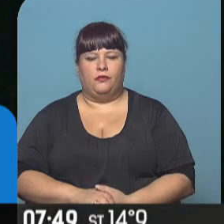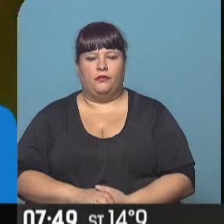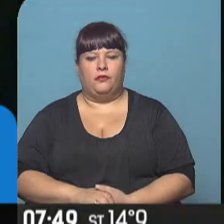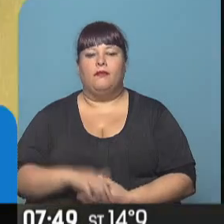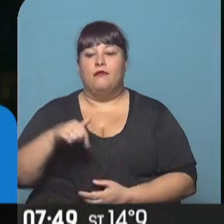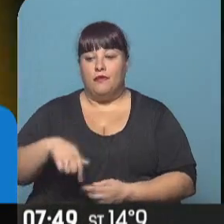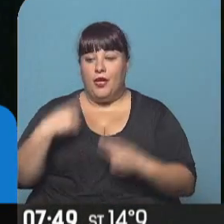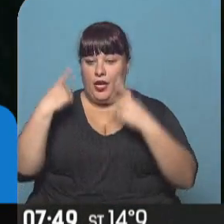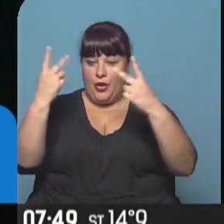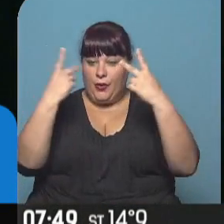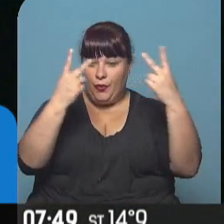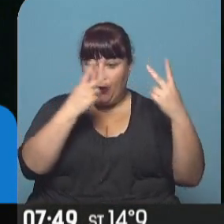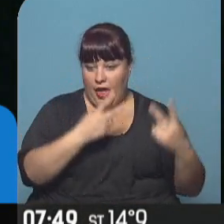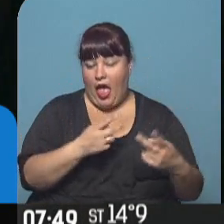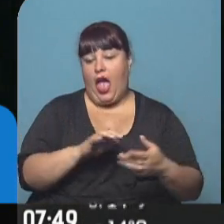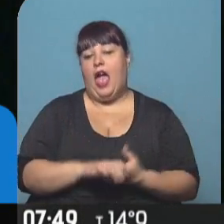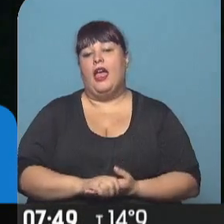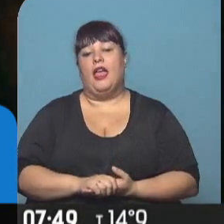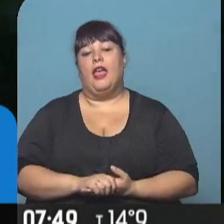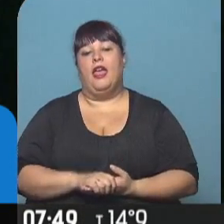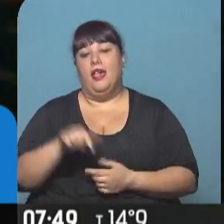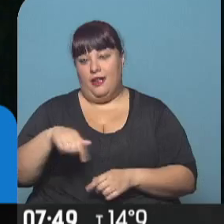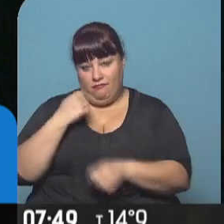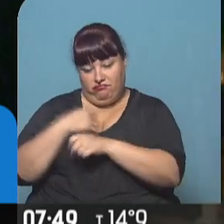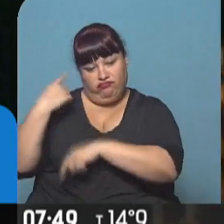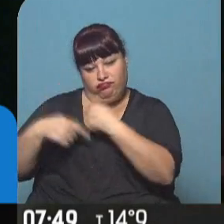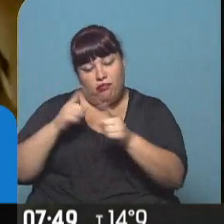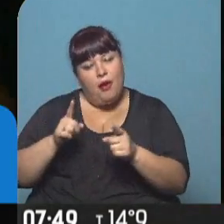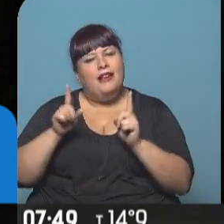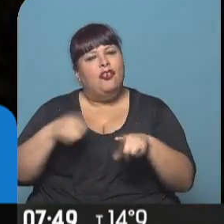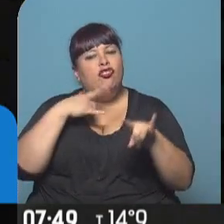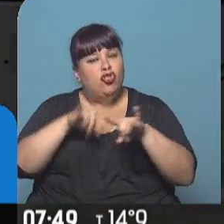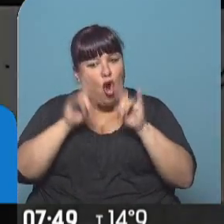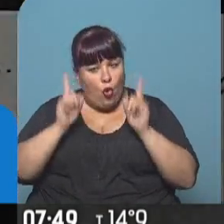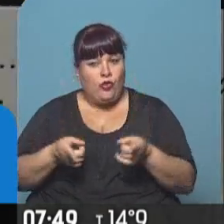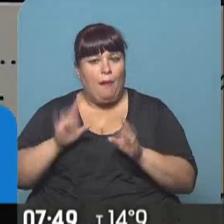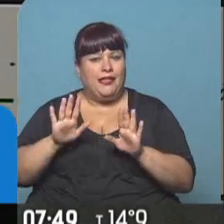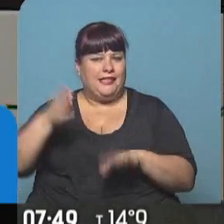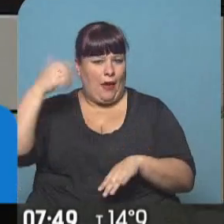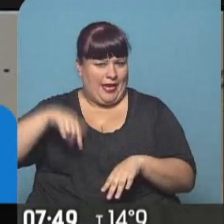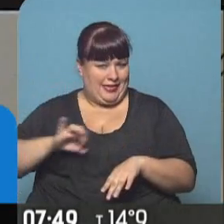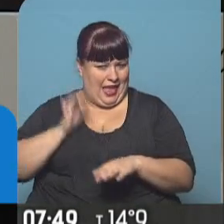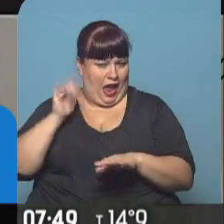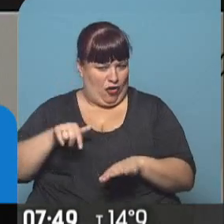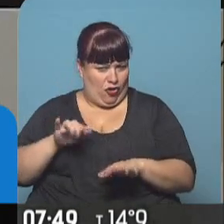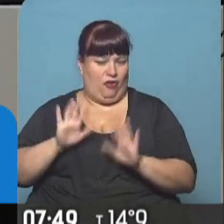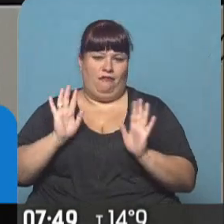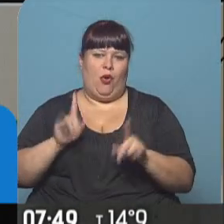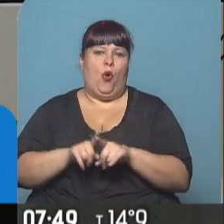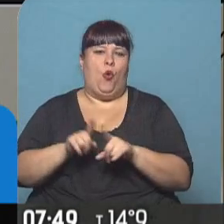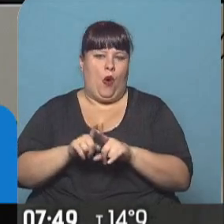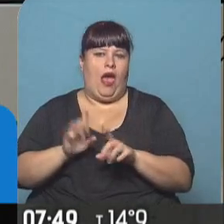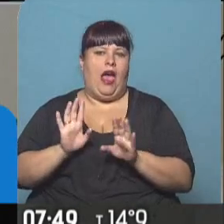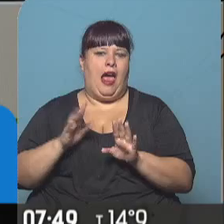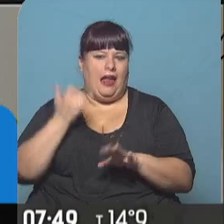Salir ahora de gira, hacer esto que venimos haciendo, que en realidad este show también es algo que venimos haciendo este año, así que es como que lo